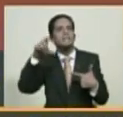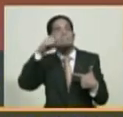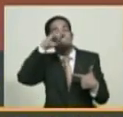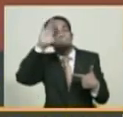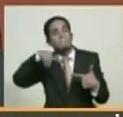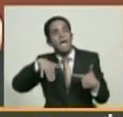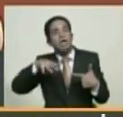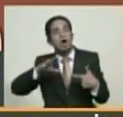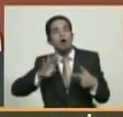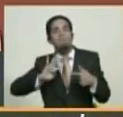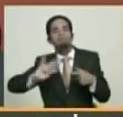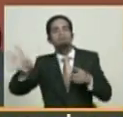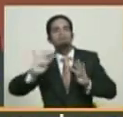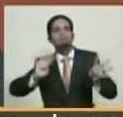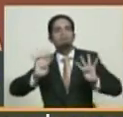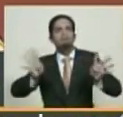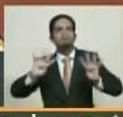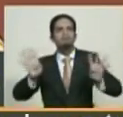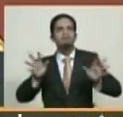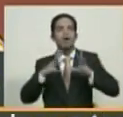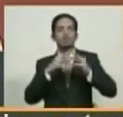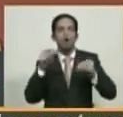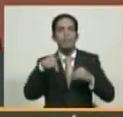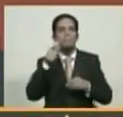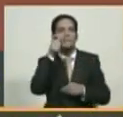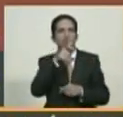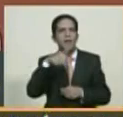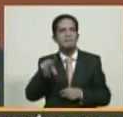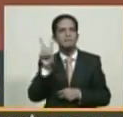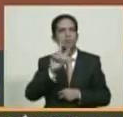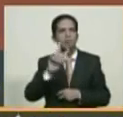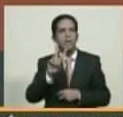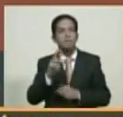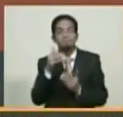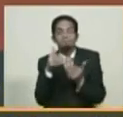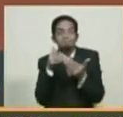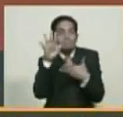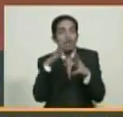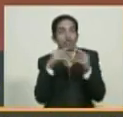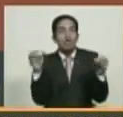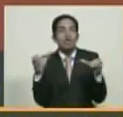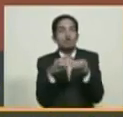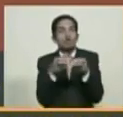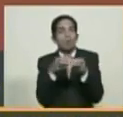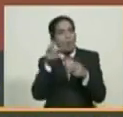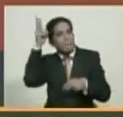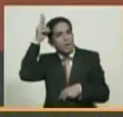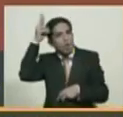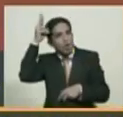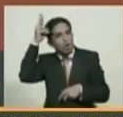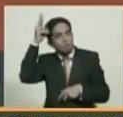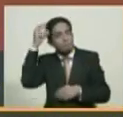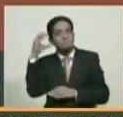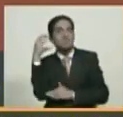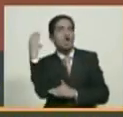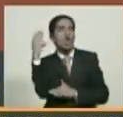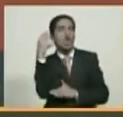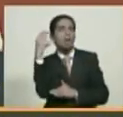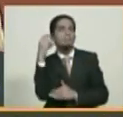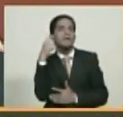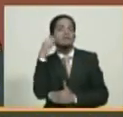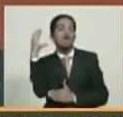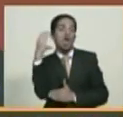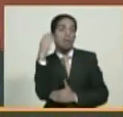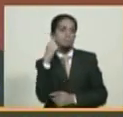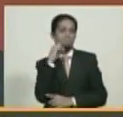migrantes voluntarios en nuestro continente, por encima de todo el grupo de Lima. Bueno, Colombia ni hablar, Colombia es un campeón,